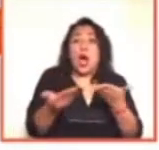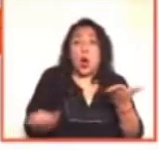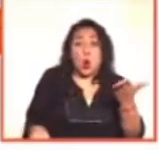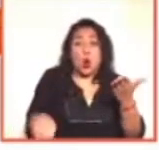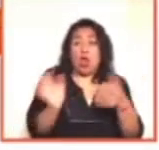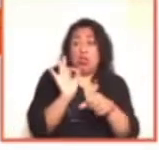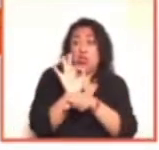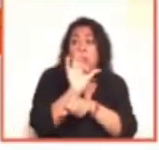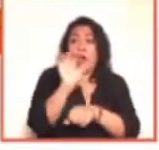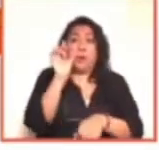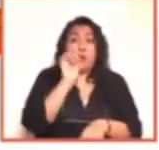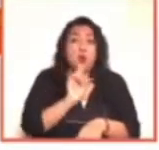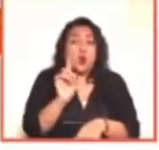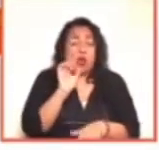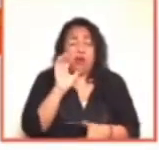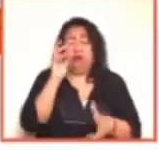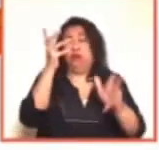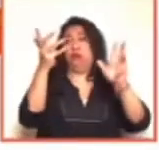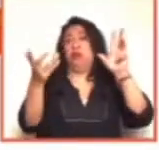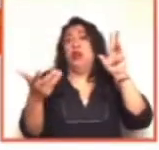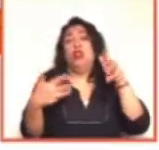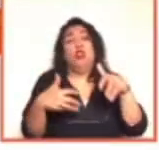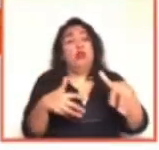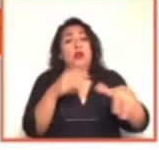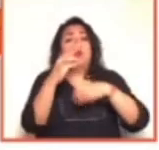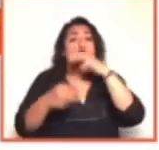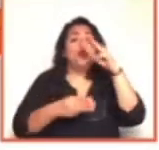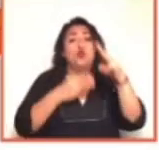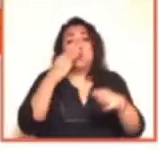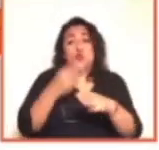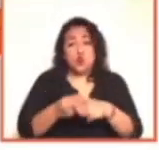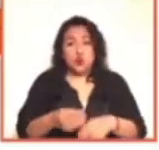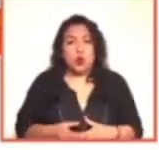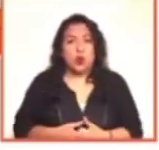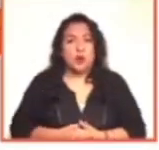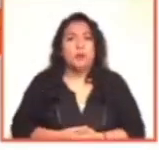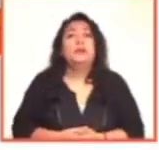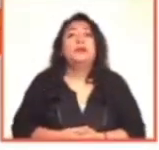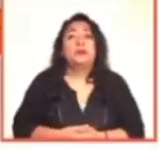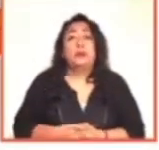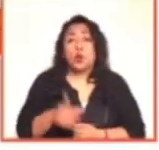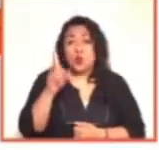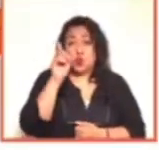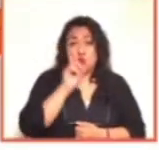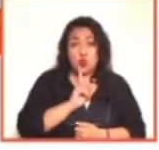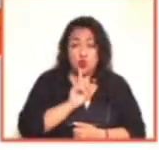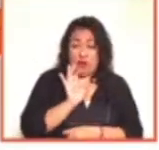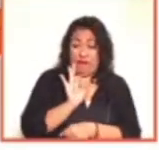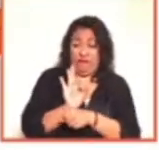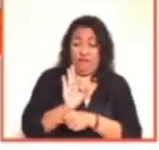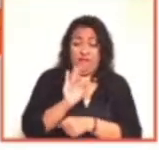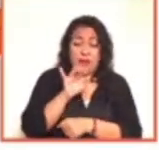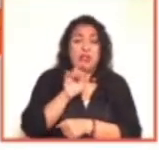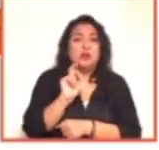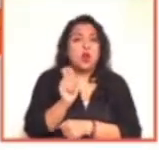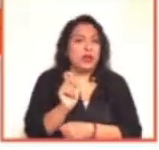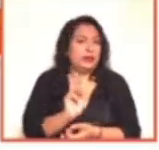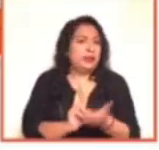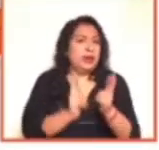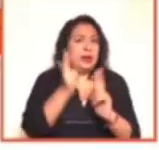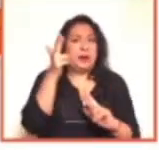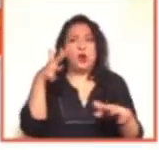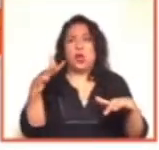feministas y revueltas sociales disidentes en el mundo. Y el feminismo es una revolución. Yo creo que es la revolución